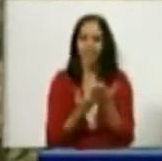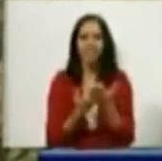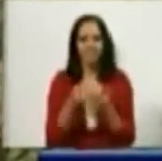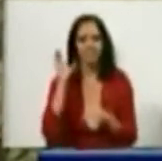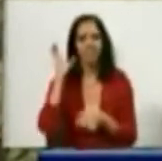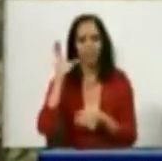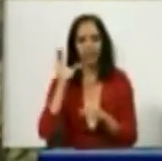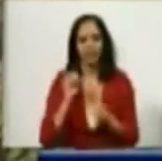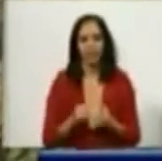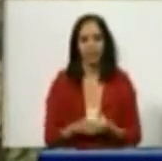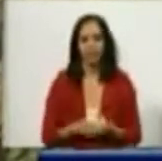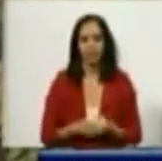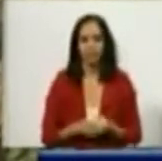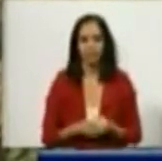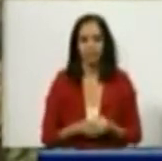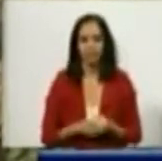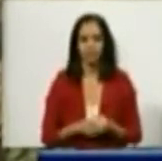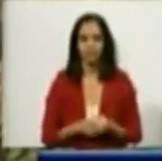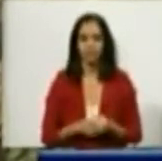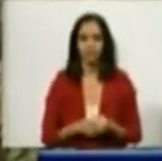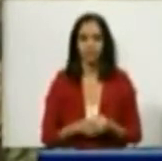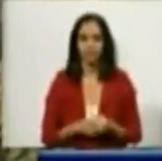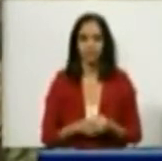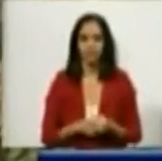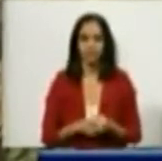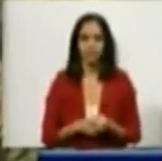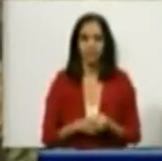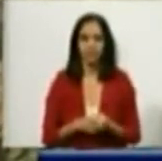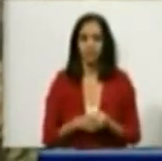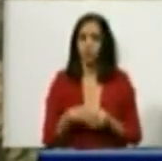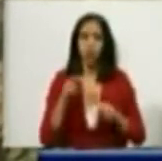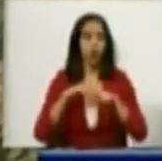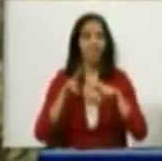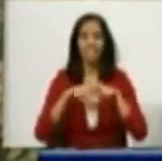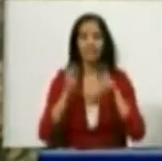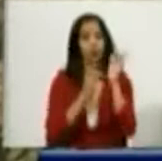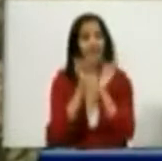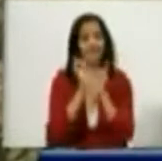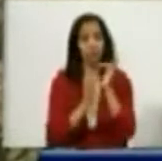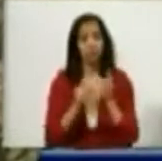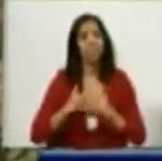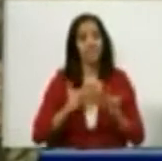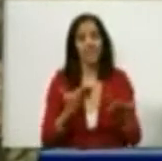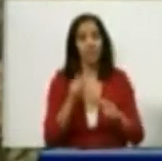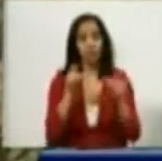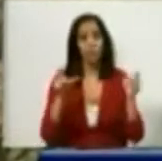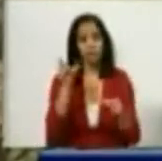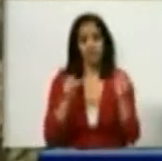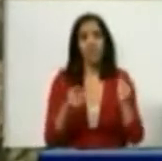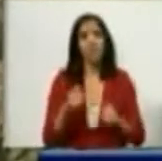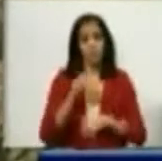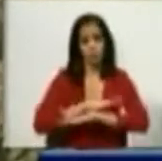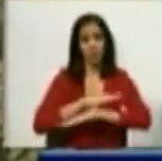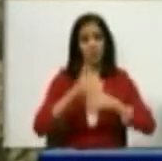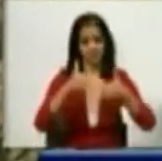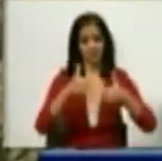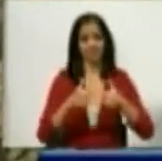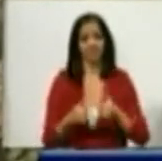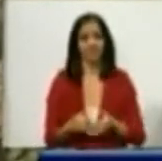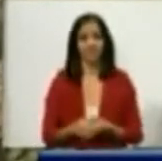patria estoy muy grande no no el niño Jesús el niño Jesús le trae regalo a todo el que se porta bien